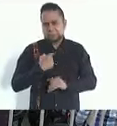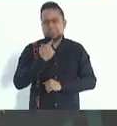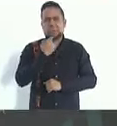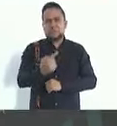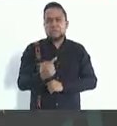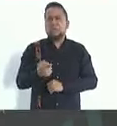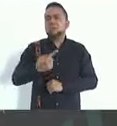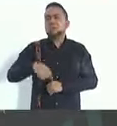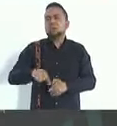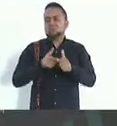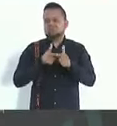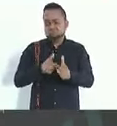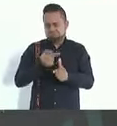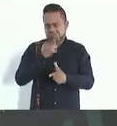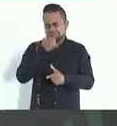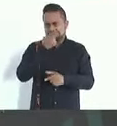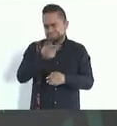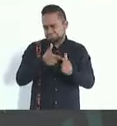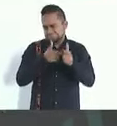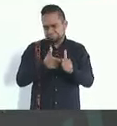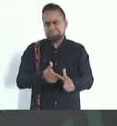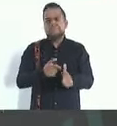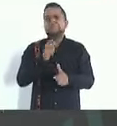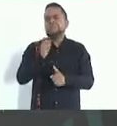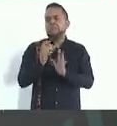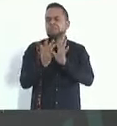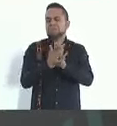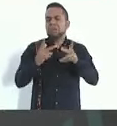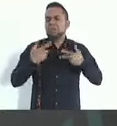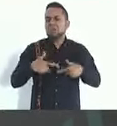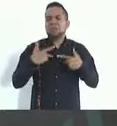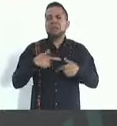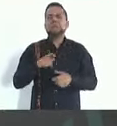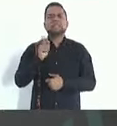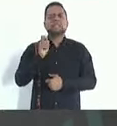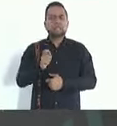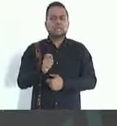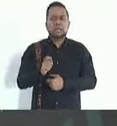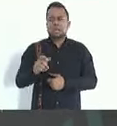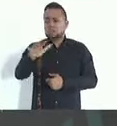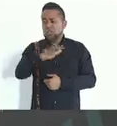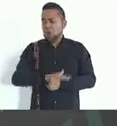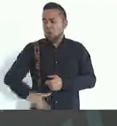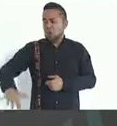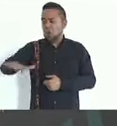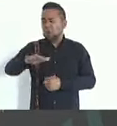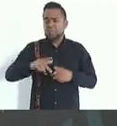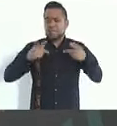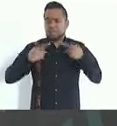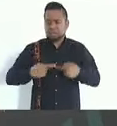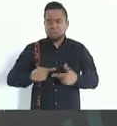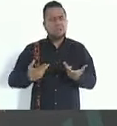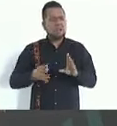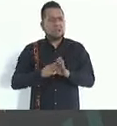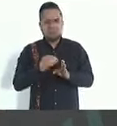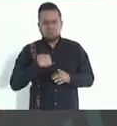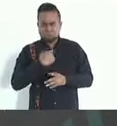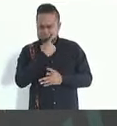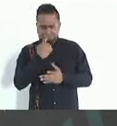que seguirlo diciendo, significa que el pueblo decide, el pueblo